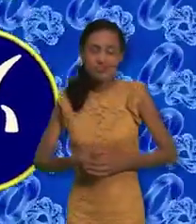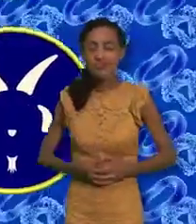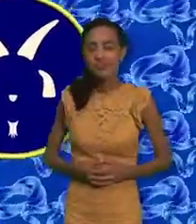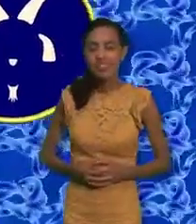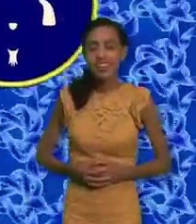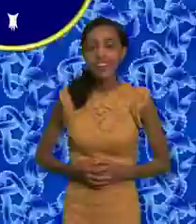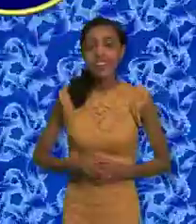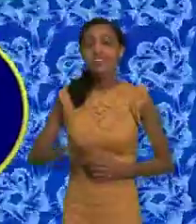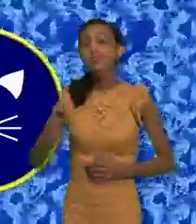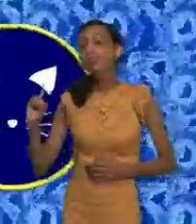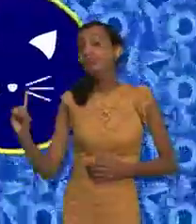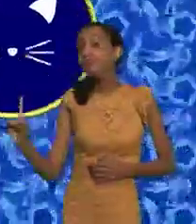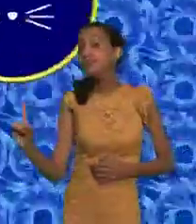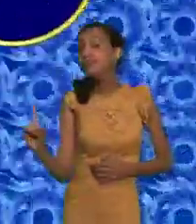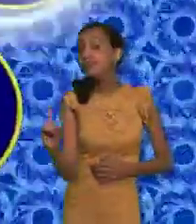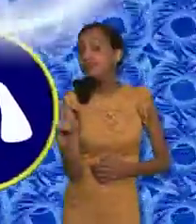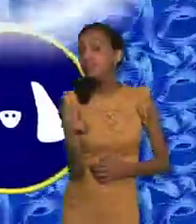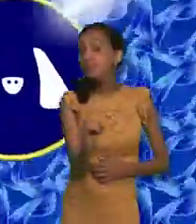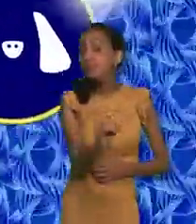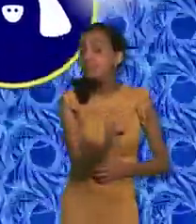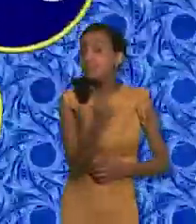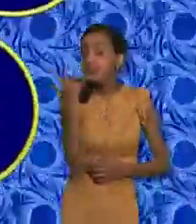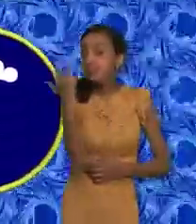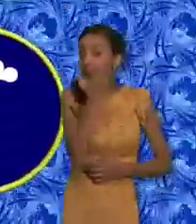Y por allí pasó...